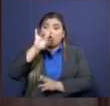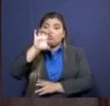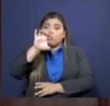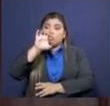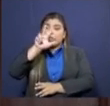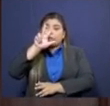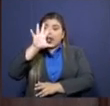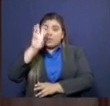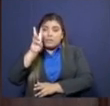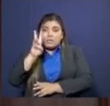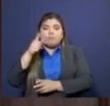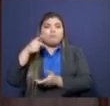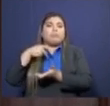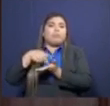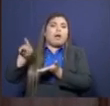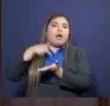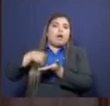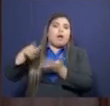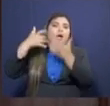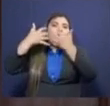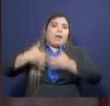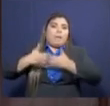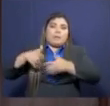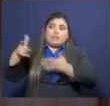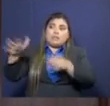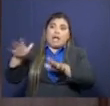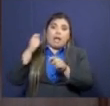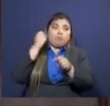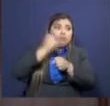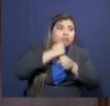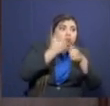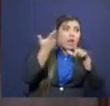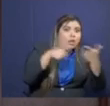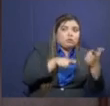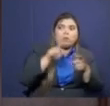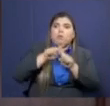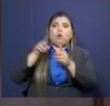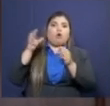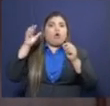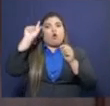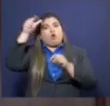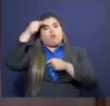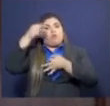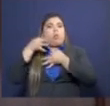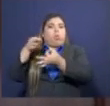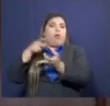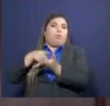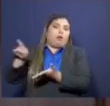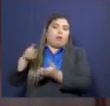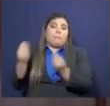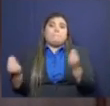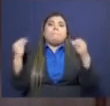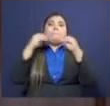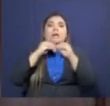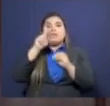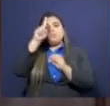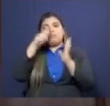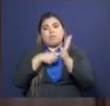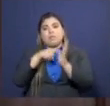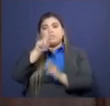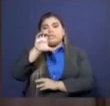1.836 en cuentas por pagar a proveedores y contratistas y 1.155 de un bono